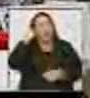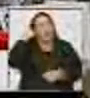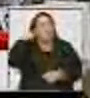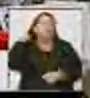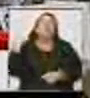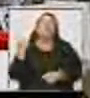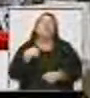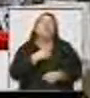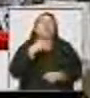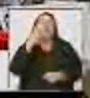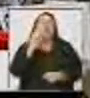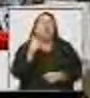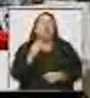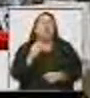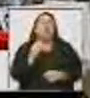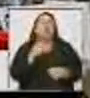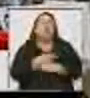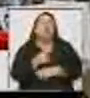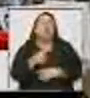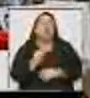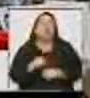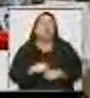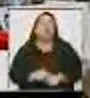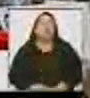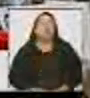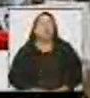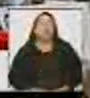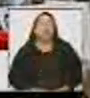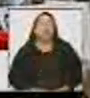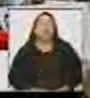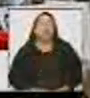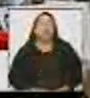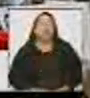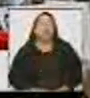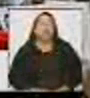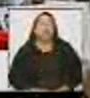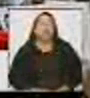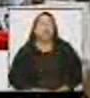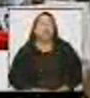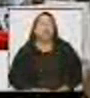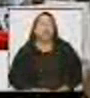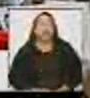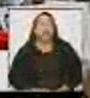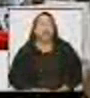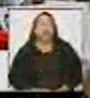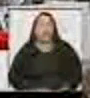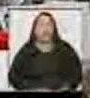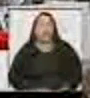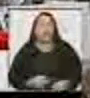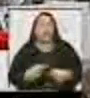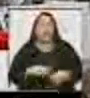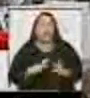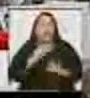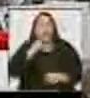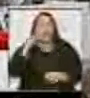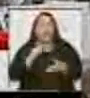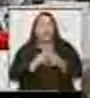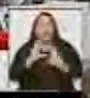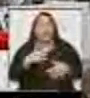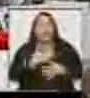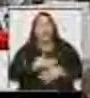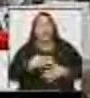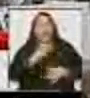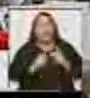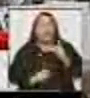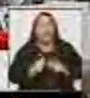desempleadas. Sabemos que las AFPs están en contra, presidente. Claro, pero las AFPs pues se han ganado finalmente el